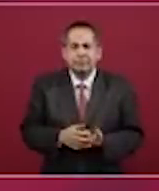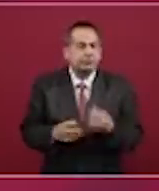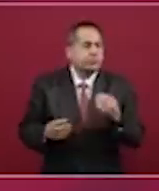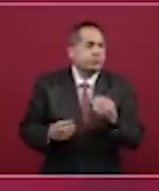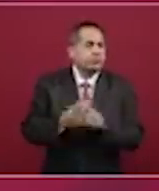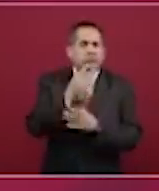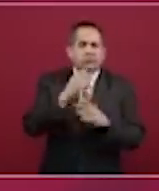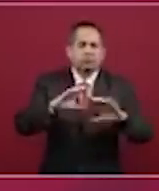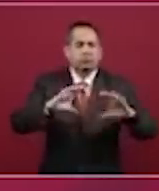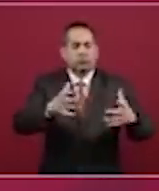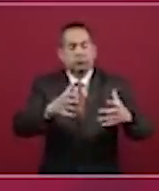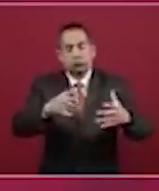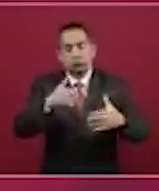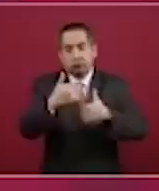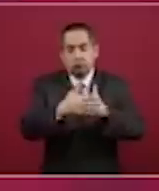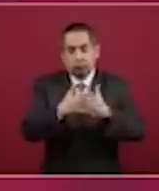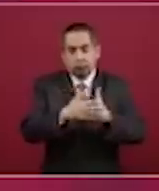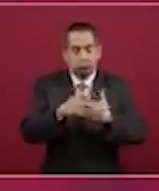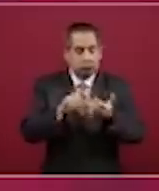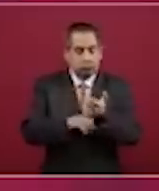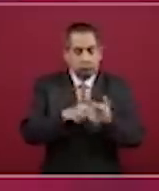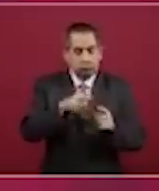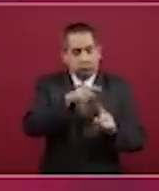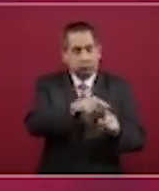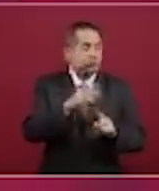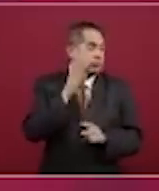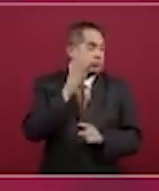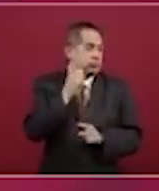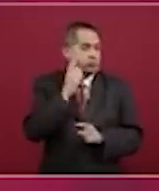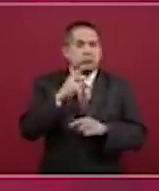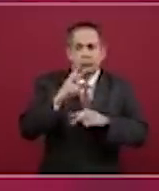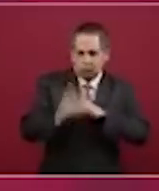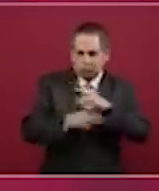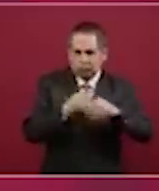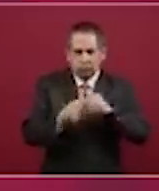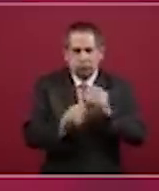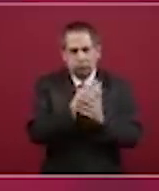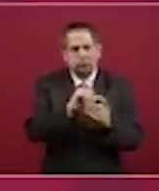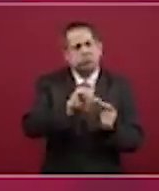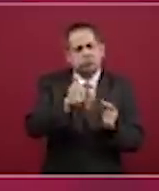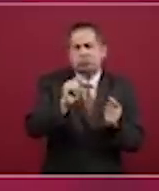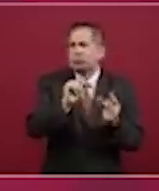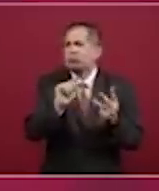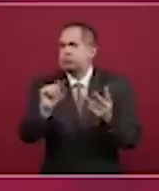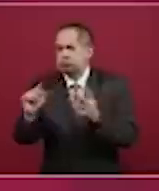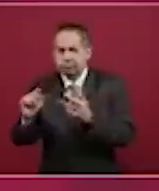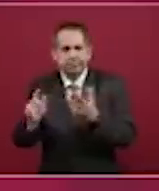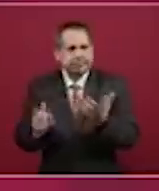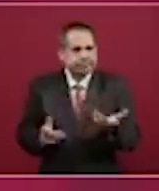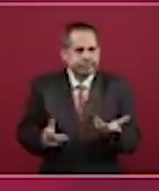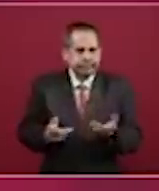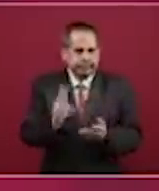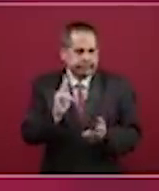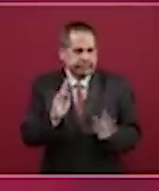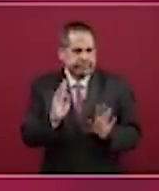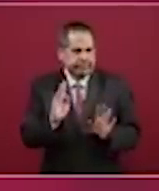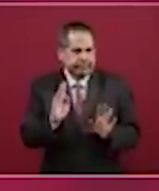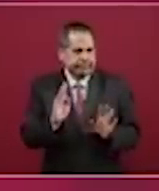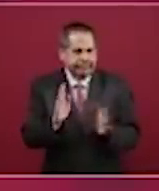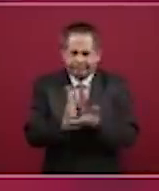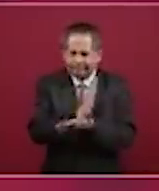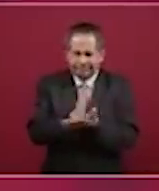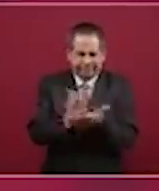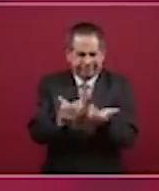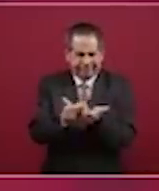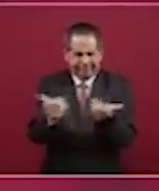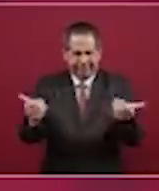al nuevo Congreso, en particular a la Cámara de Diputados y otros cargos, pero es una urna